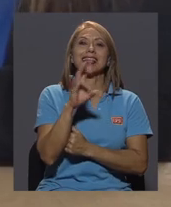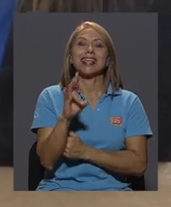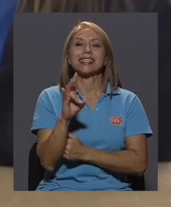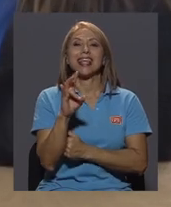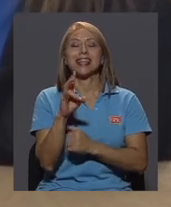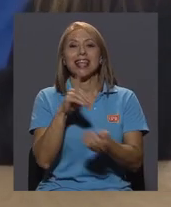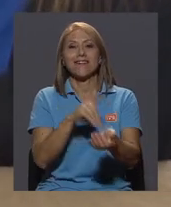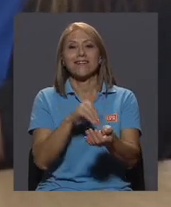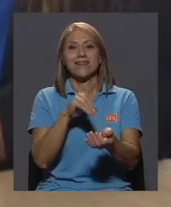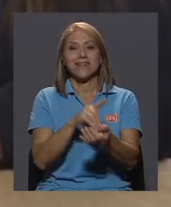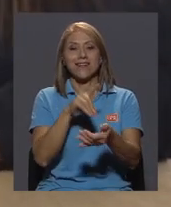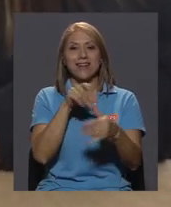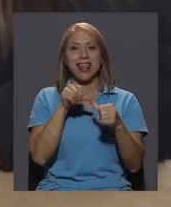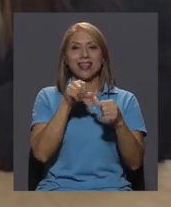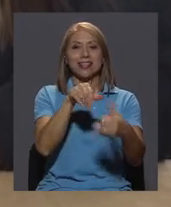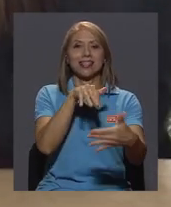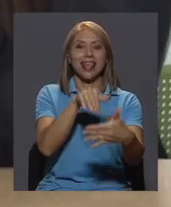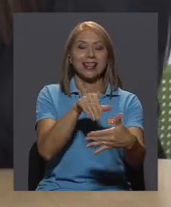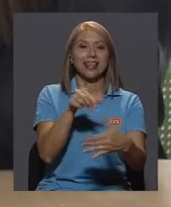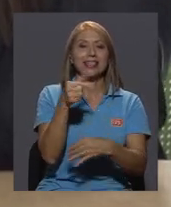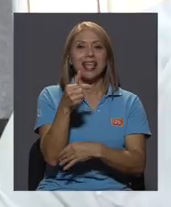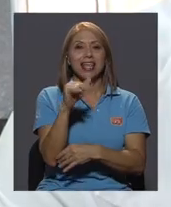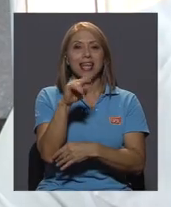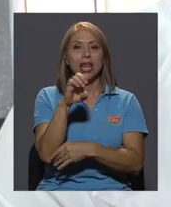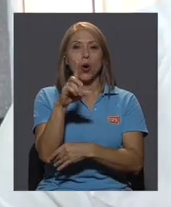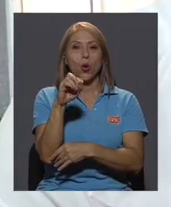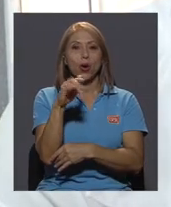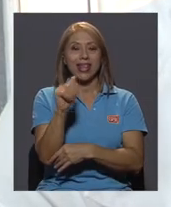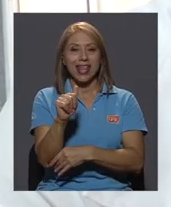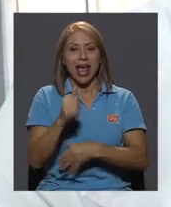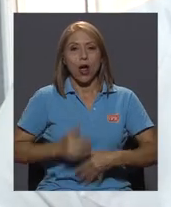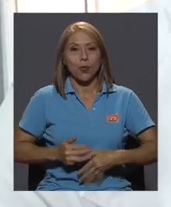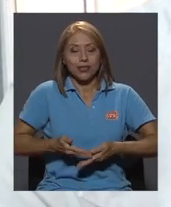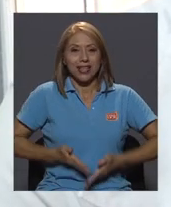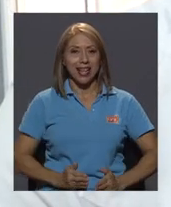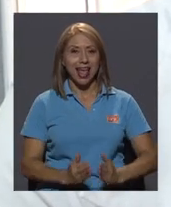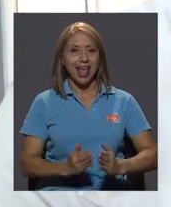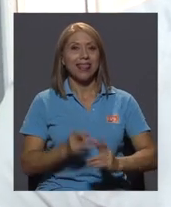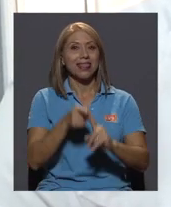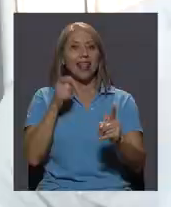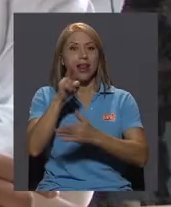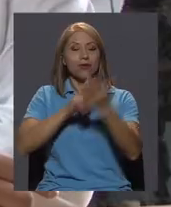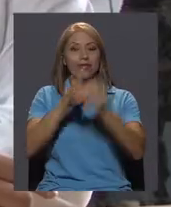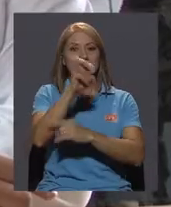ginecobstetras de la Universidad de Costa Rica en diferentes hospitales nacionales.